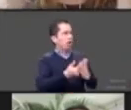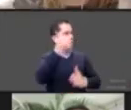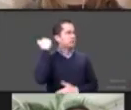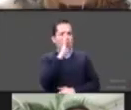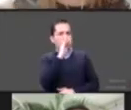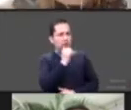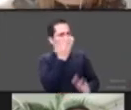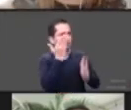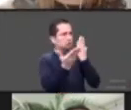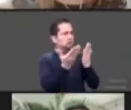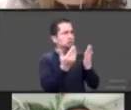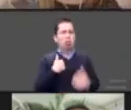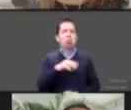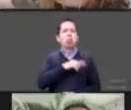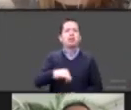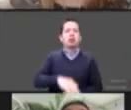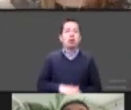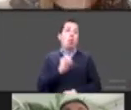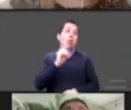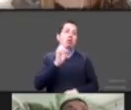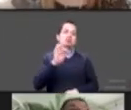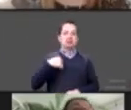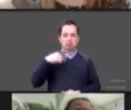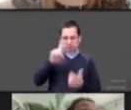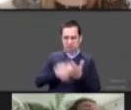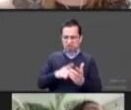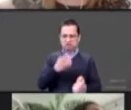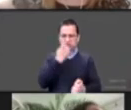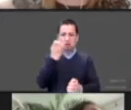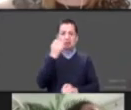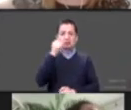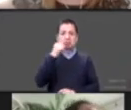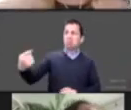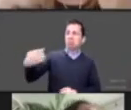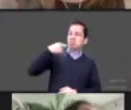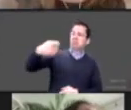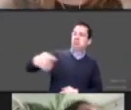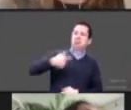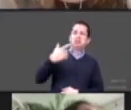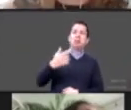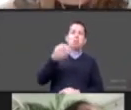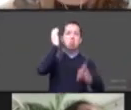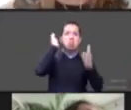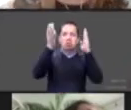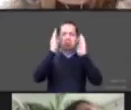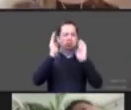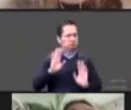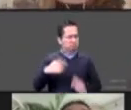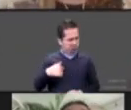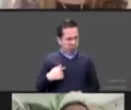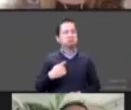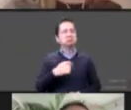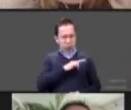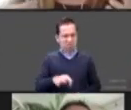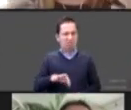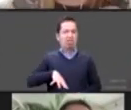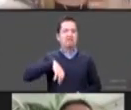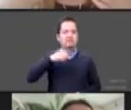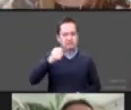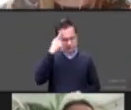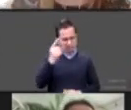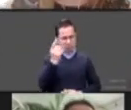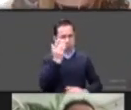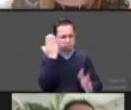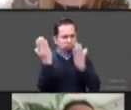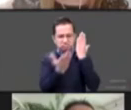yo era el burro de la escuela, yo sí puedo terminar la preparatoria, ¿no? Y es este efecto de la movilidad, de la transformación,